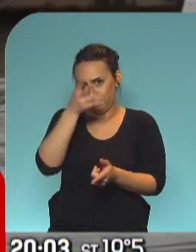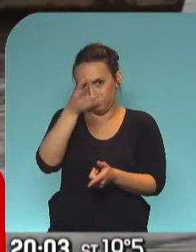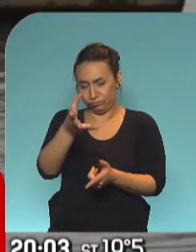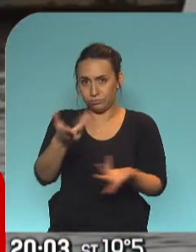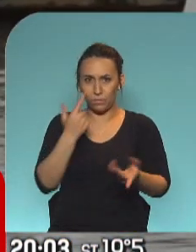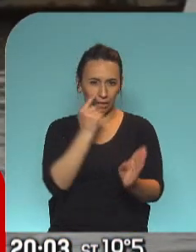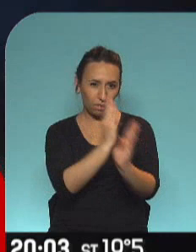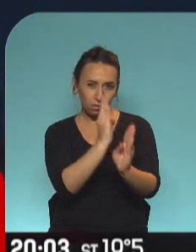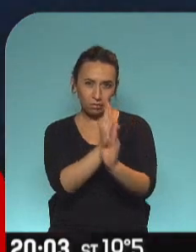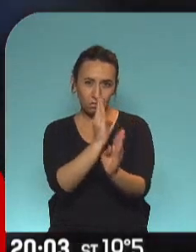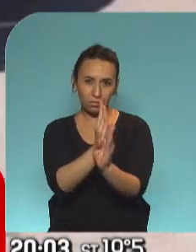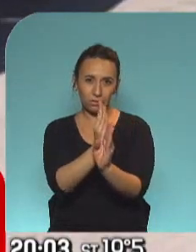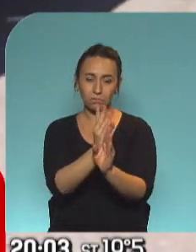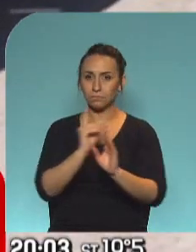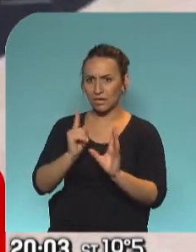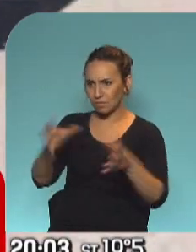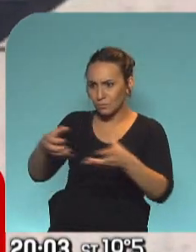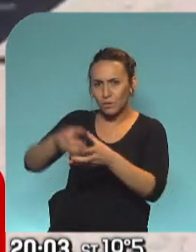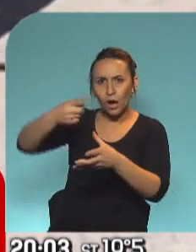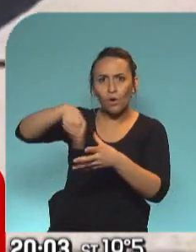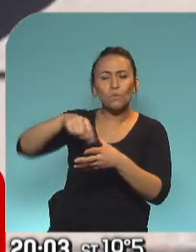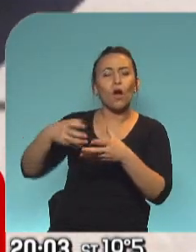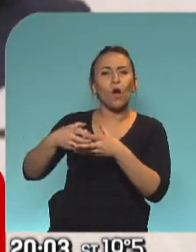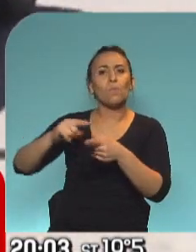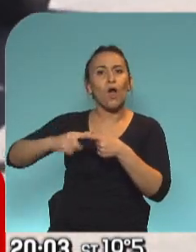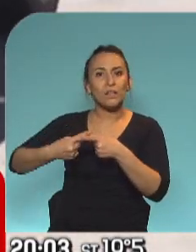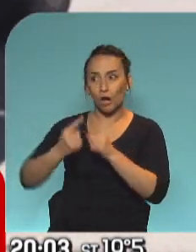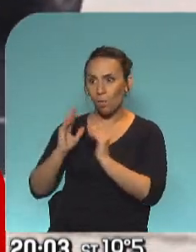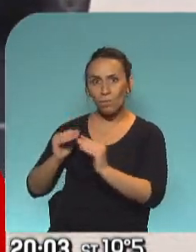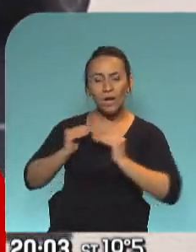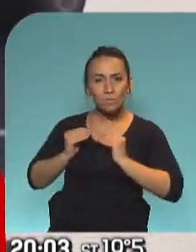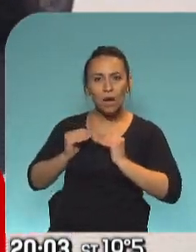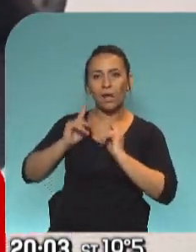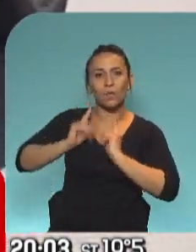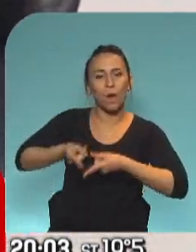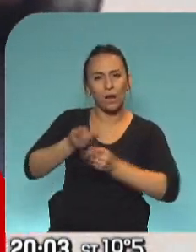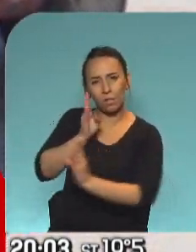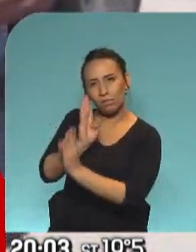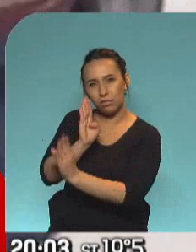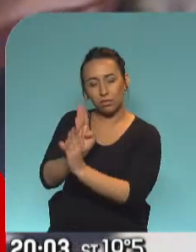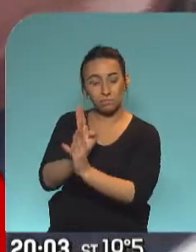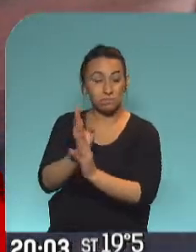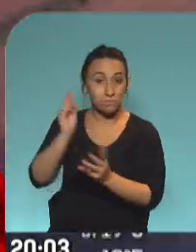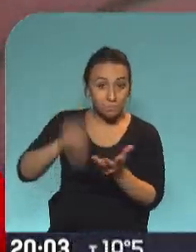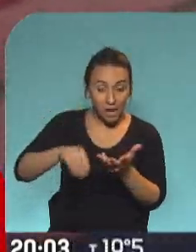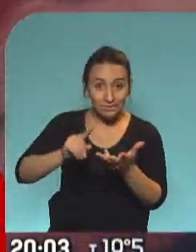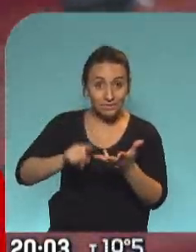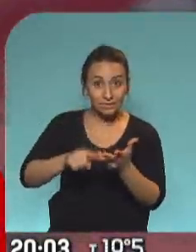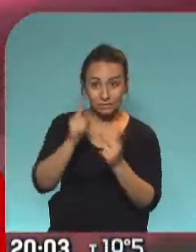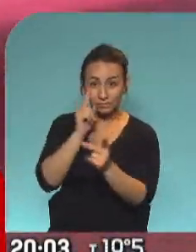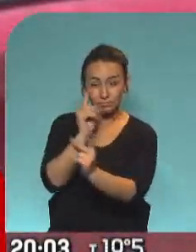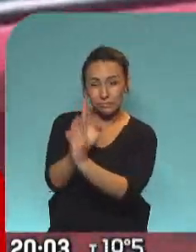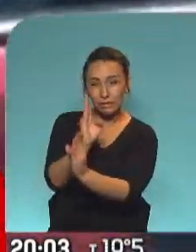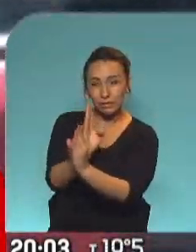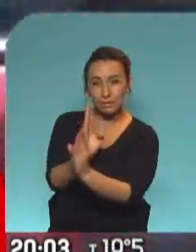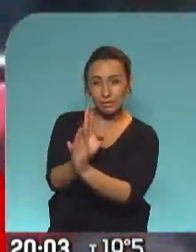a dirigentes de su color político, y esto que es más que el extremo, que es el espionaje a, en